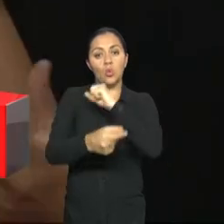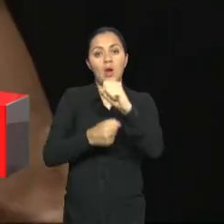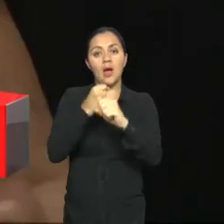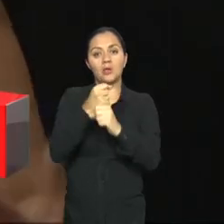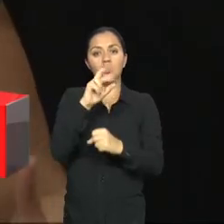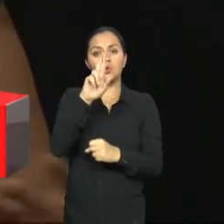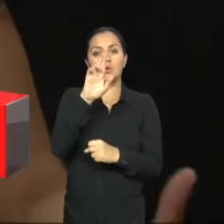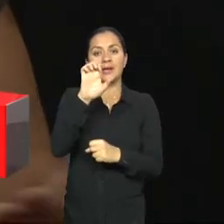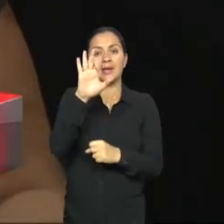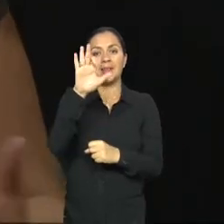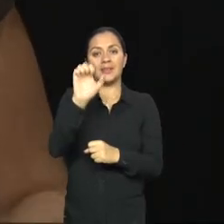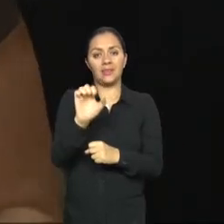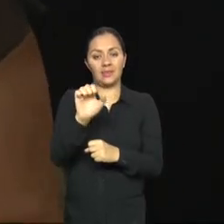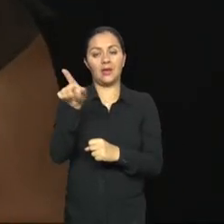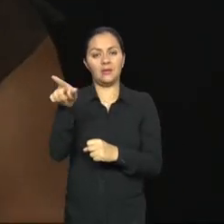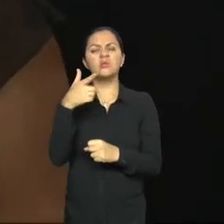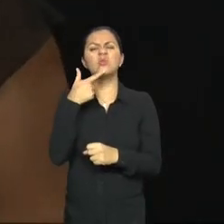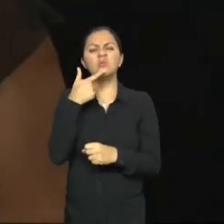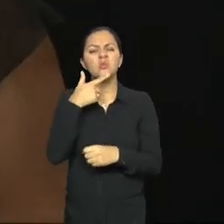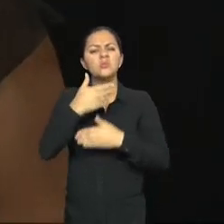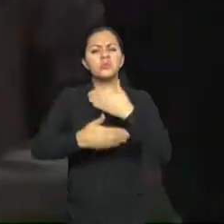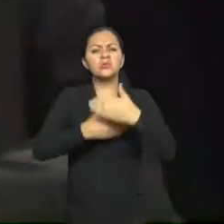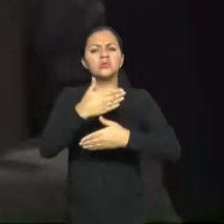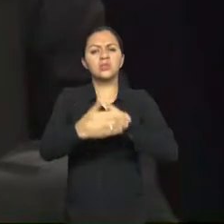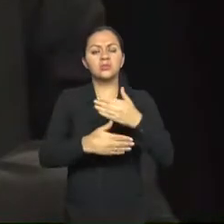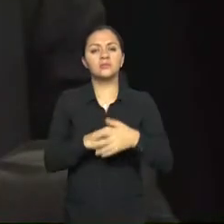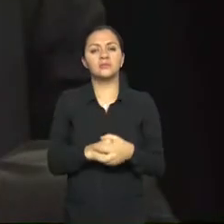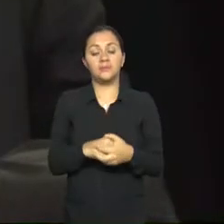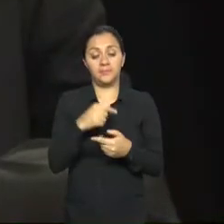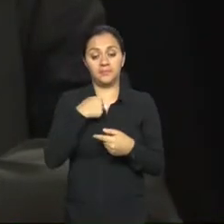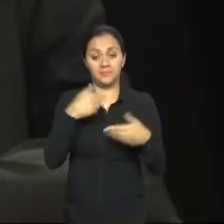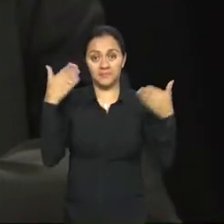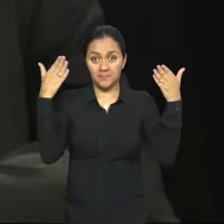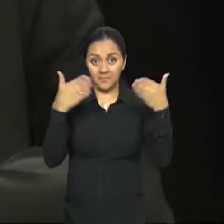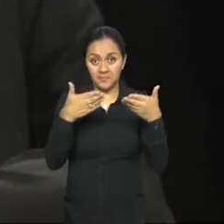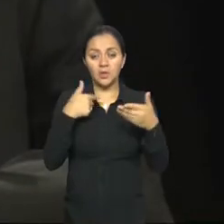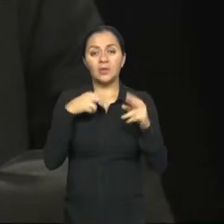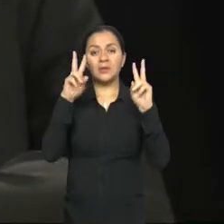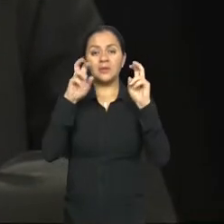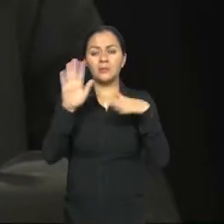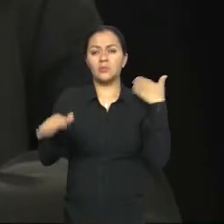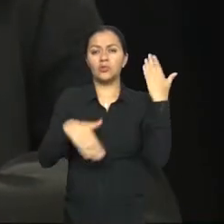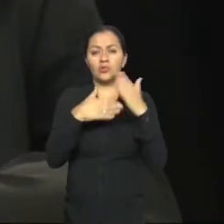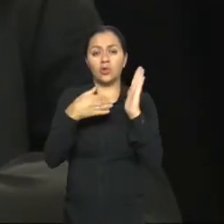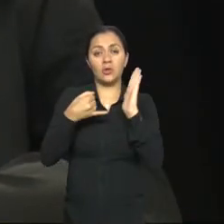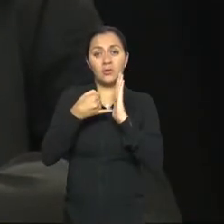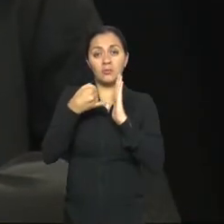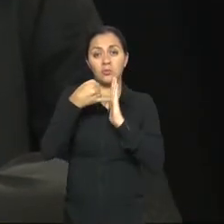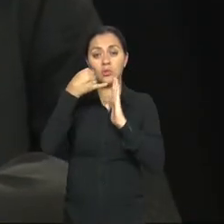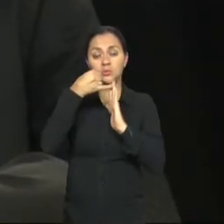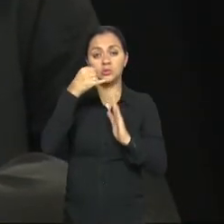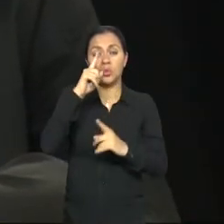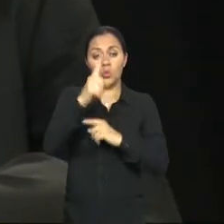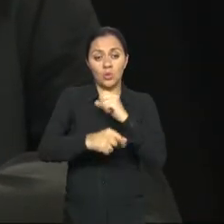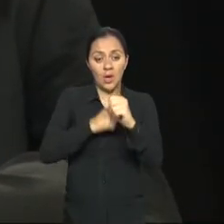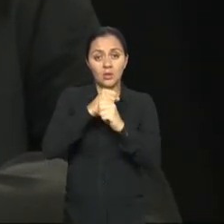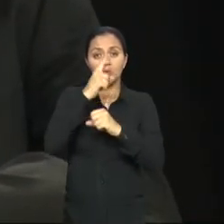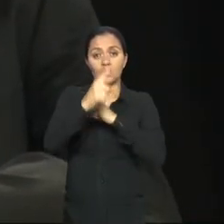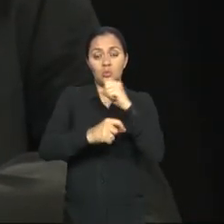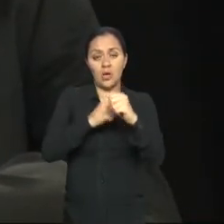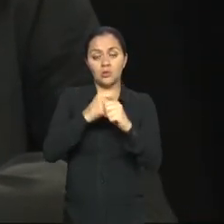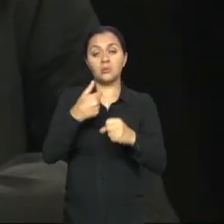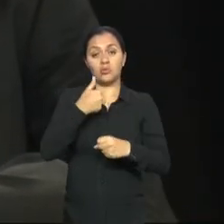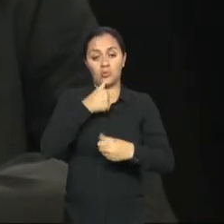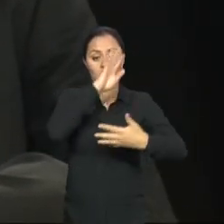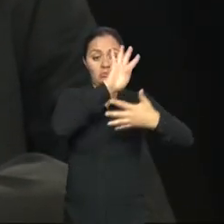maneja? ¿En qué consiste? ¿Cómo es este procedimiento? Si es que nos enfocamos ahora en el impuesto a la renta, las personas naturales tenemos una tabla para